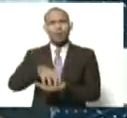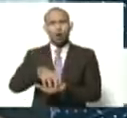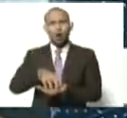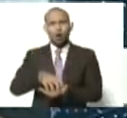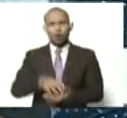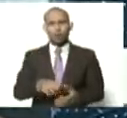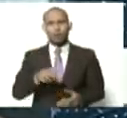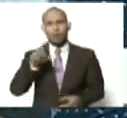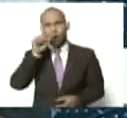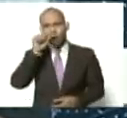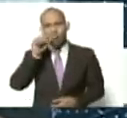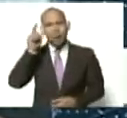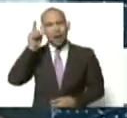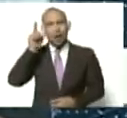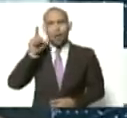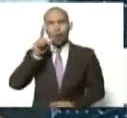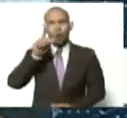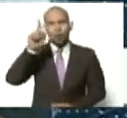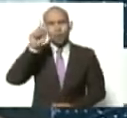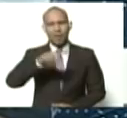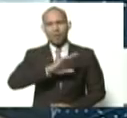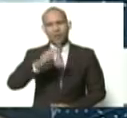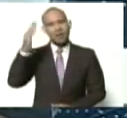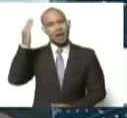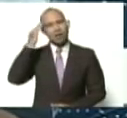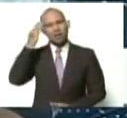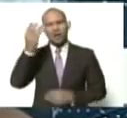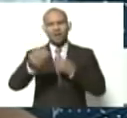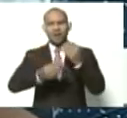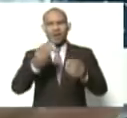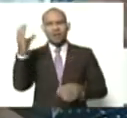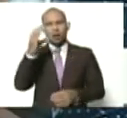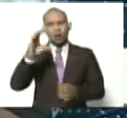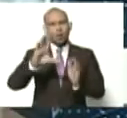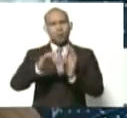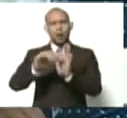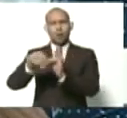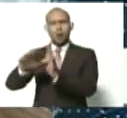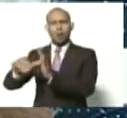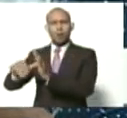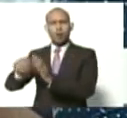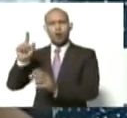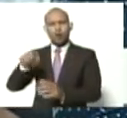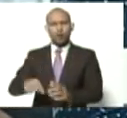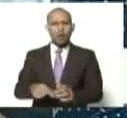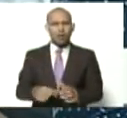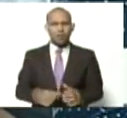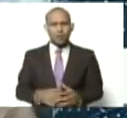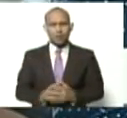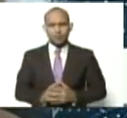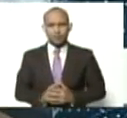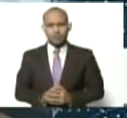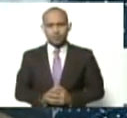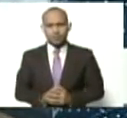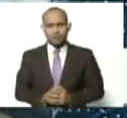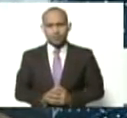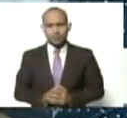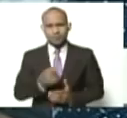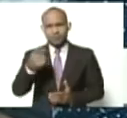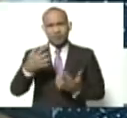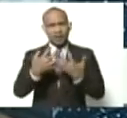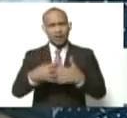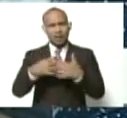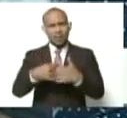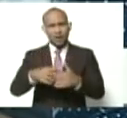López a Colombia cuando estuvo allí en diciembre, no solamente robarse los reales, cobrar la vacuna de la empresa Monómeros, que la tienen